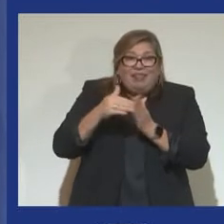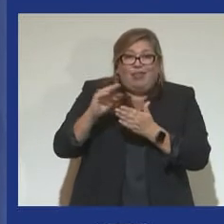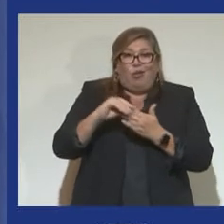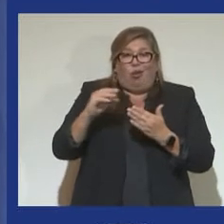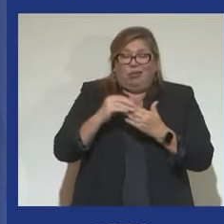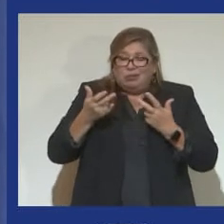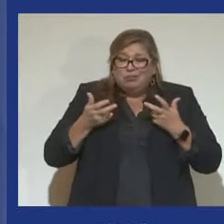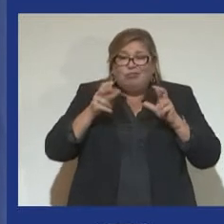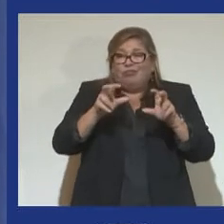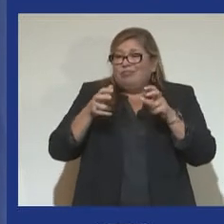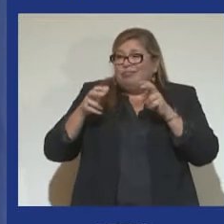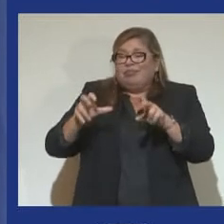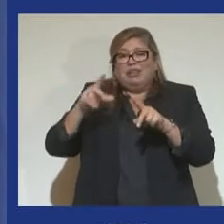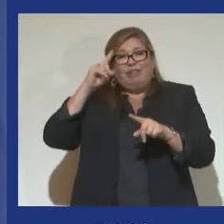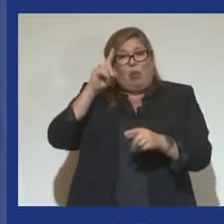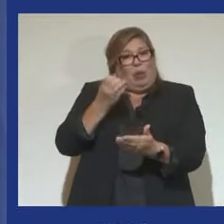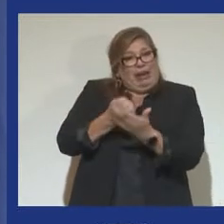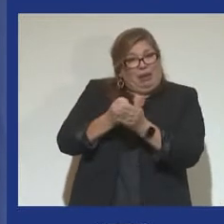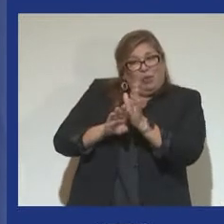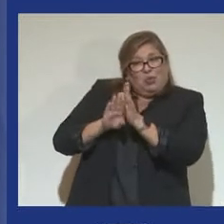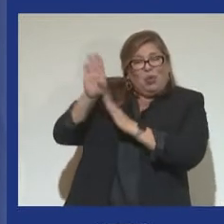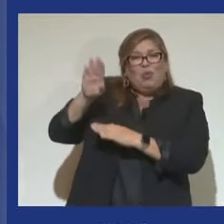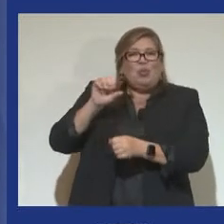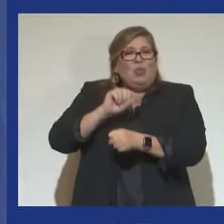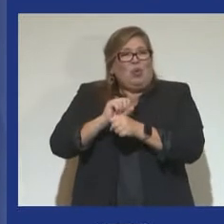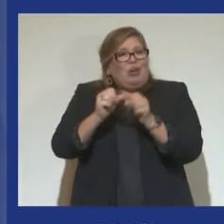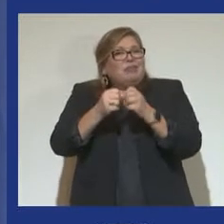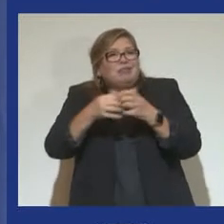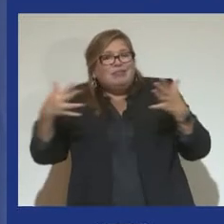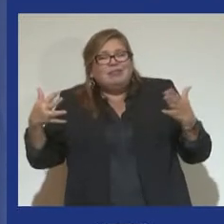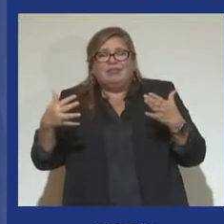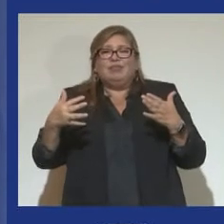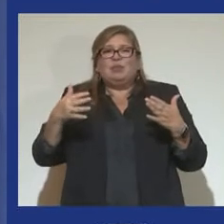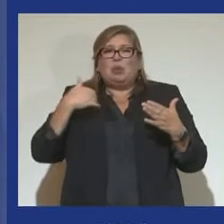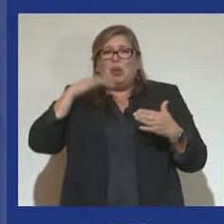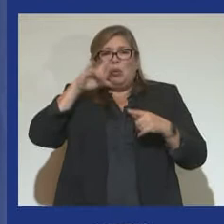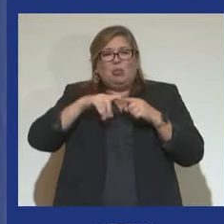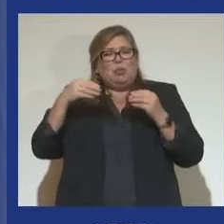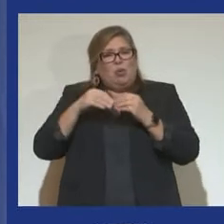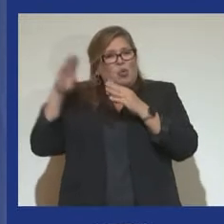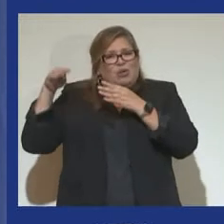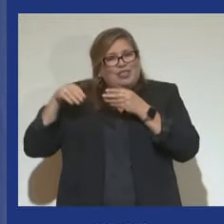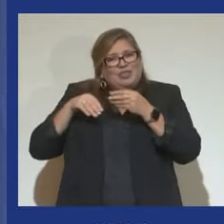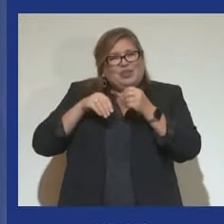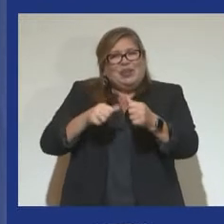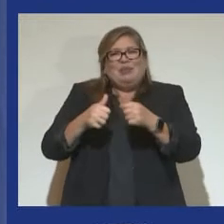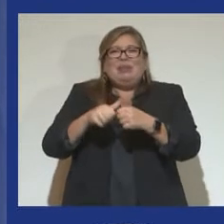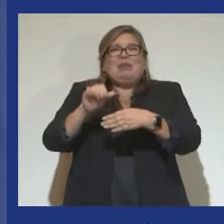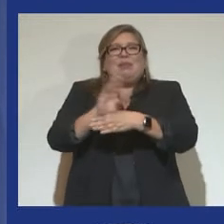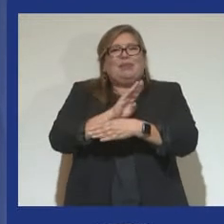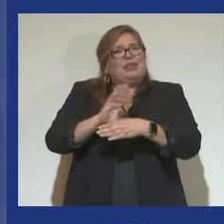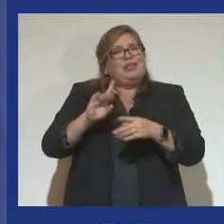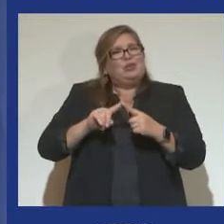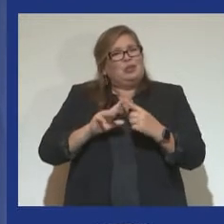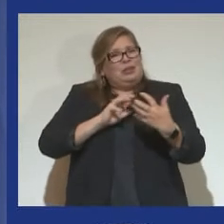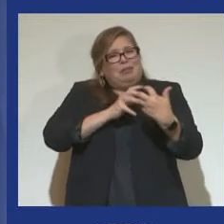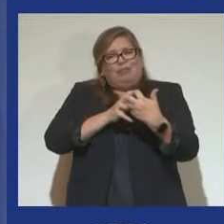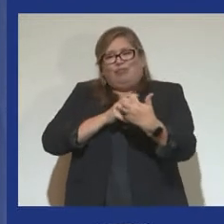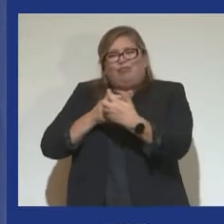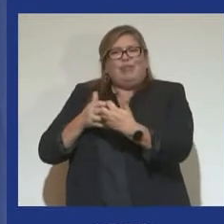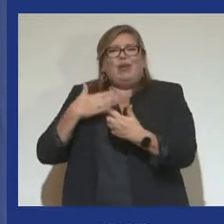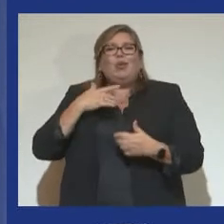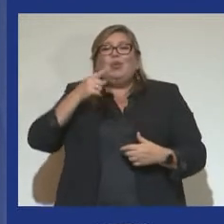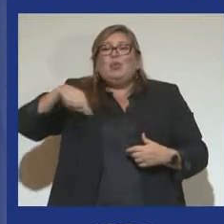dólares de apoyo empresarial y el de la transparencia en las industrias y de